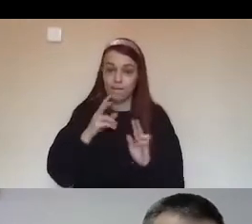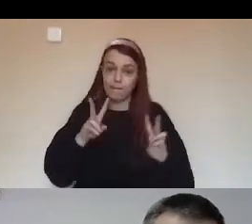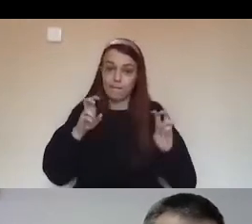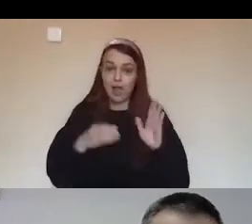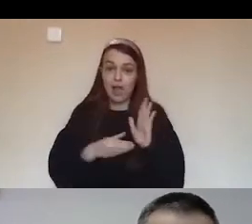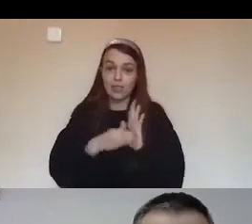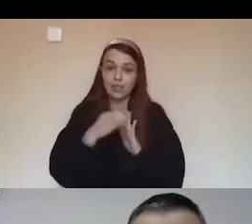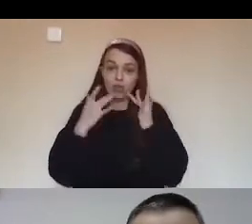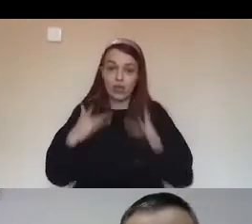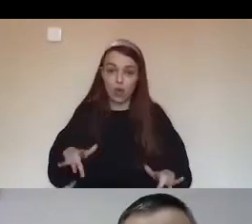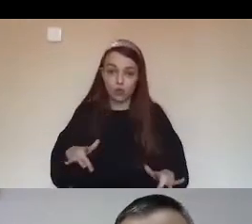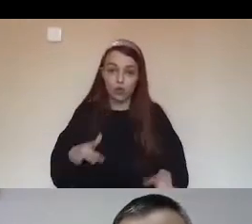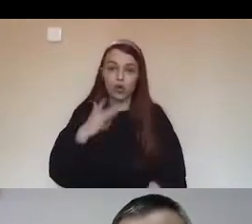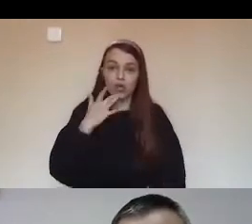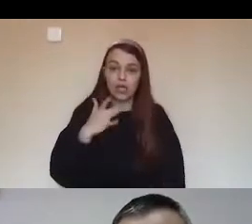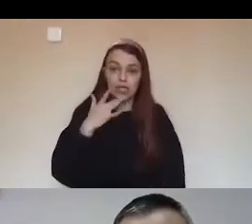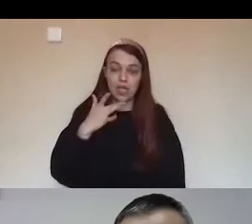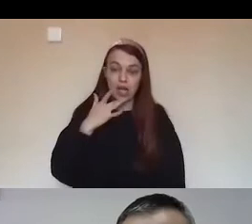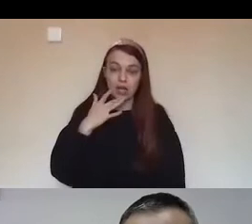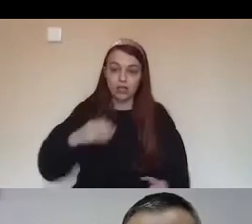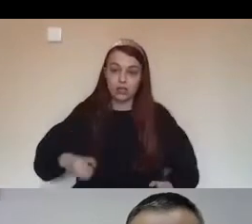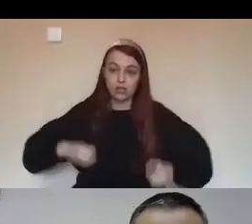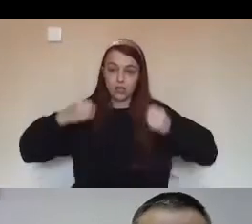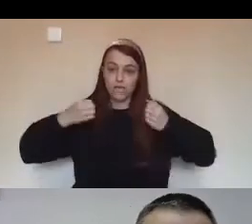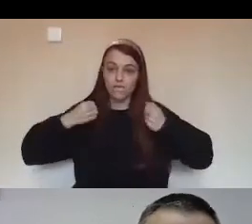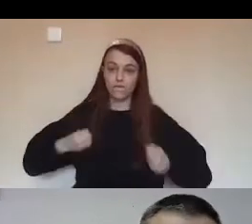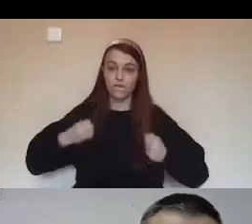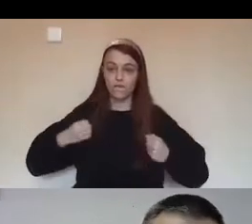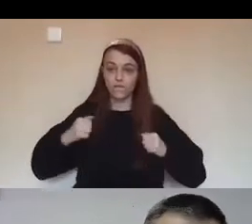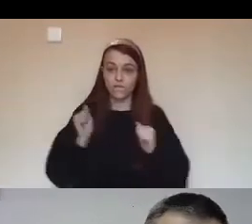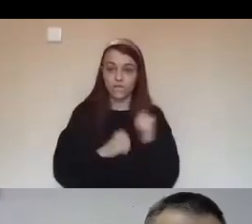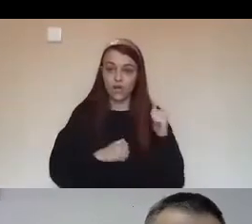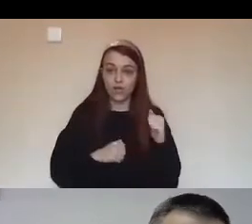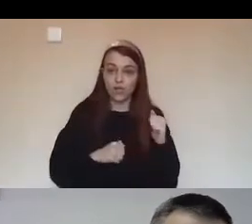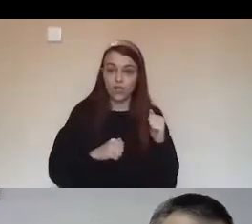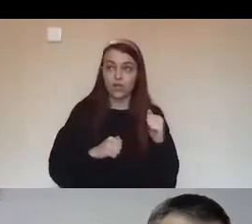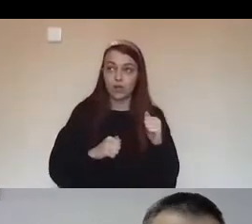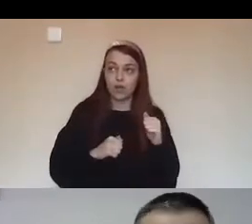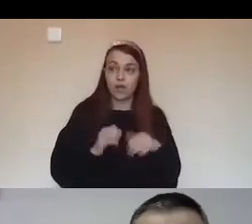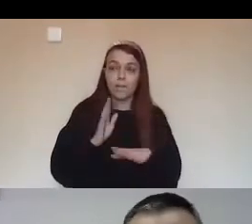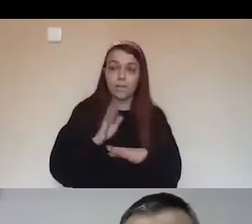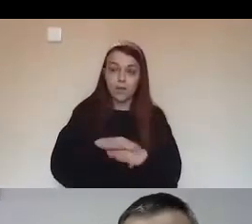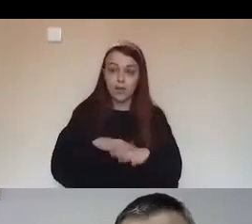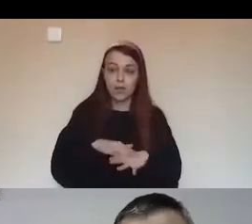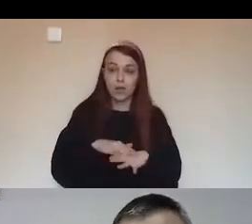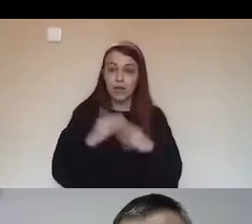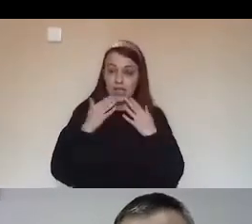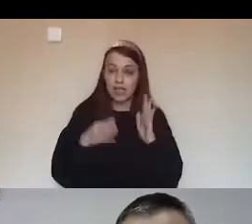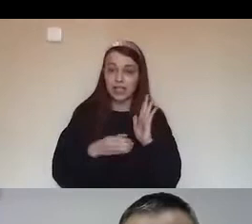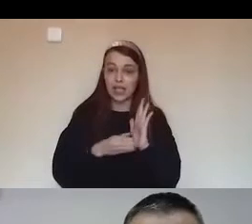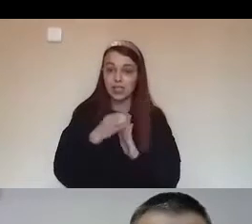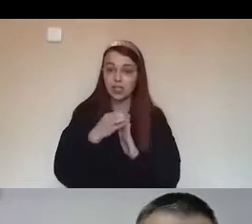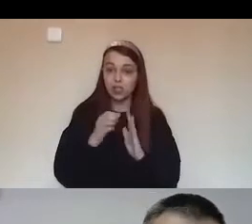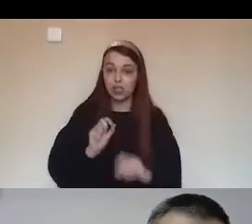neutro, con cristal y acero, que no, bueno, pero que permite, lo hemos comprobado, que ese ascensor lo utilizan